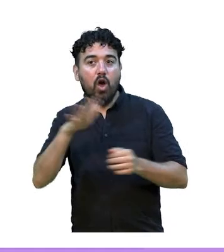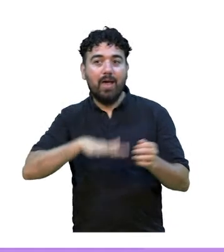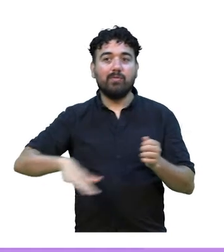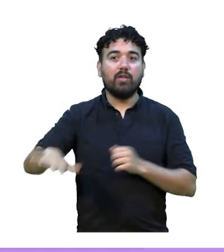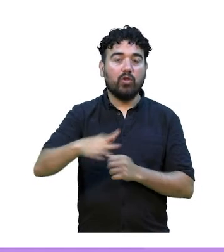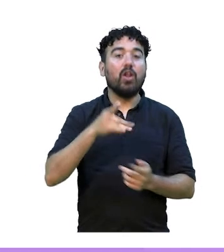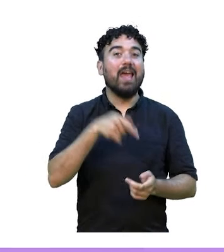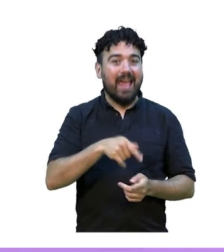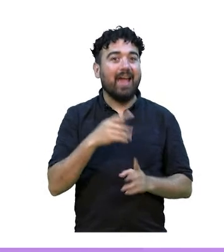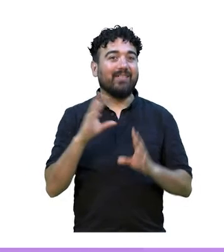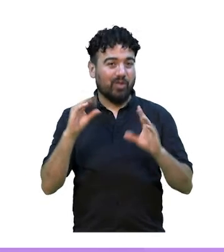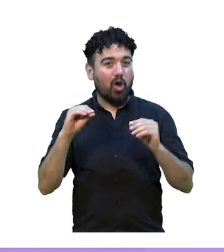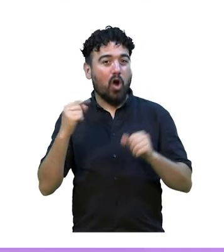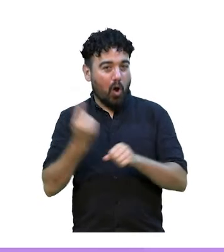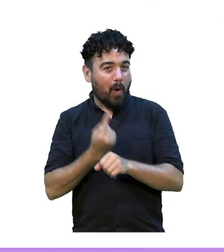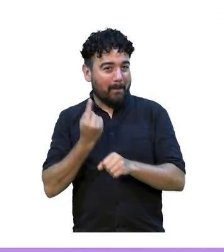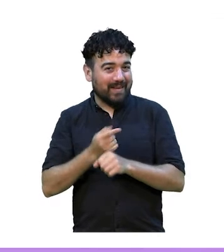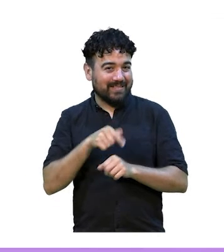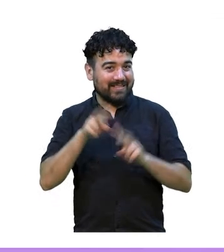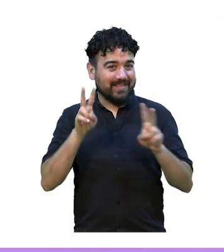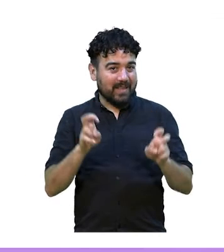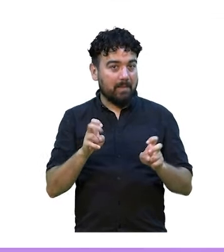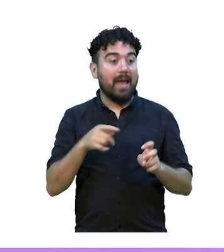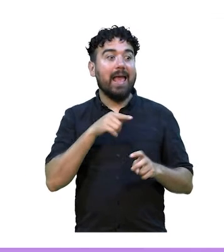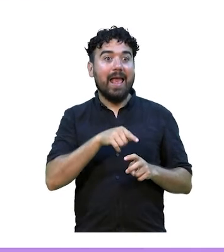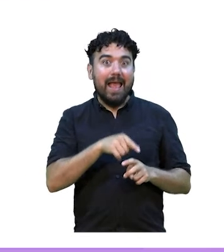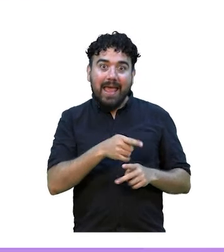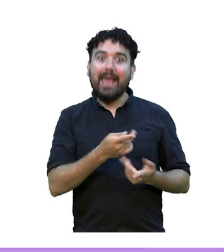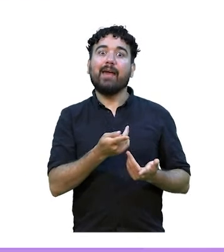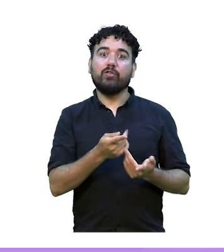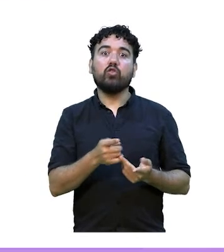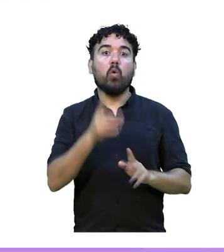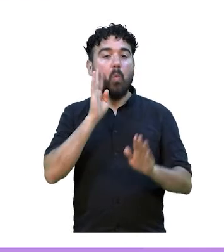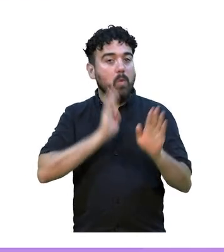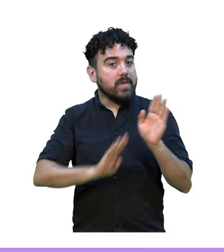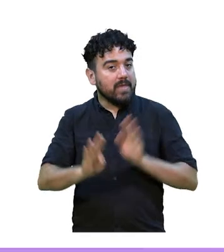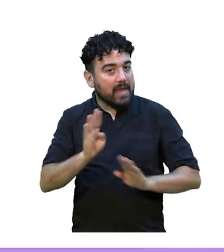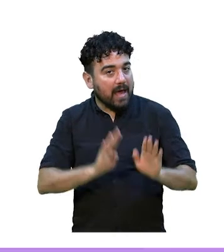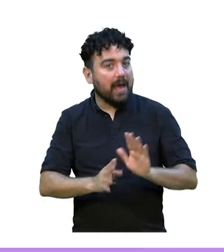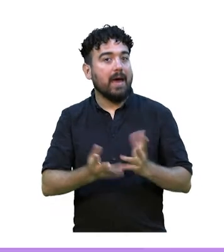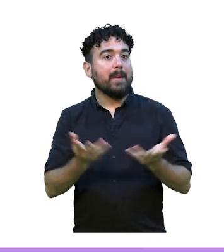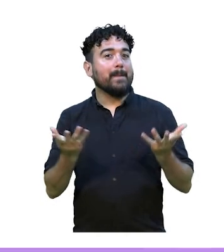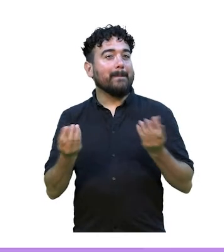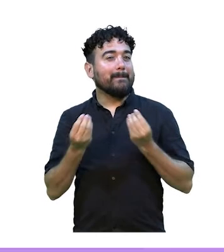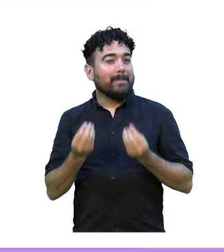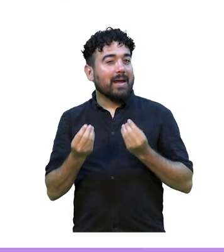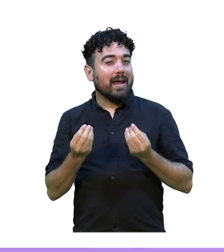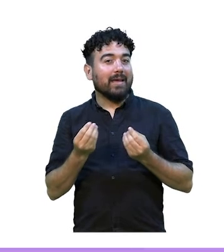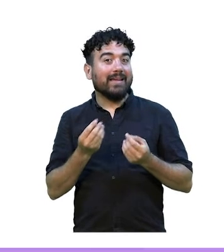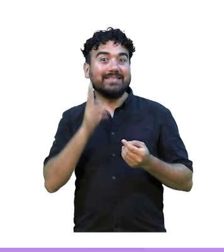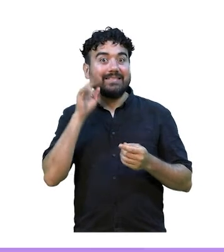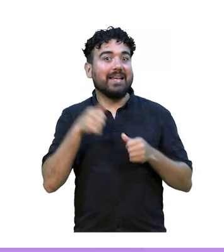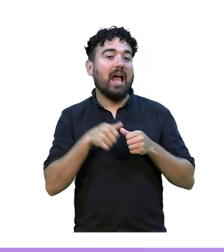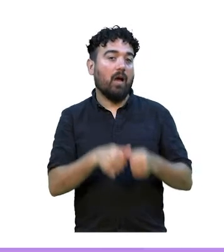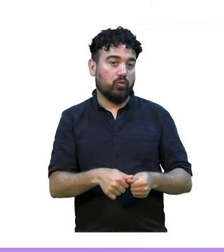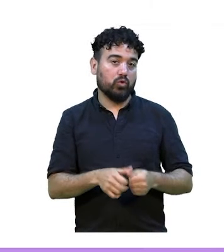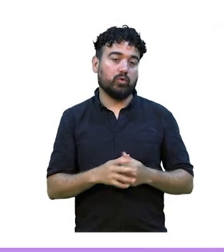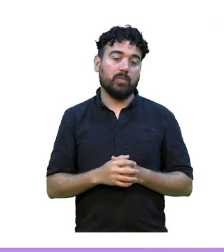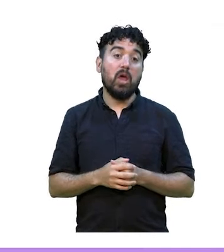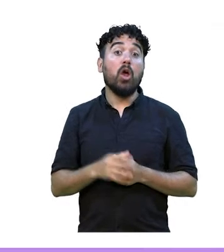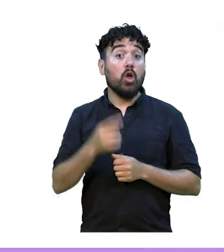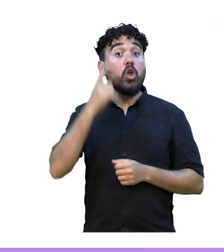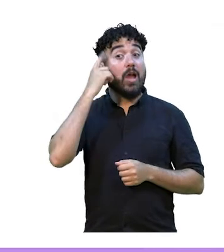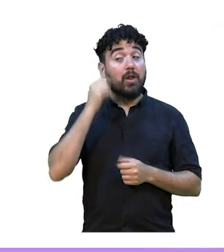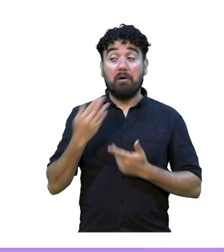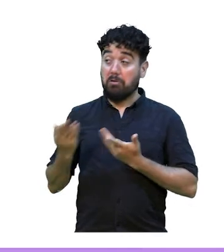o que lo pueden estar en su entorno más cercano. Uh-huh. Y eso ha prevenido y facilita también la